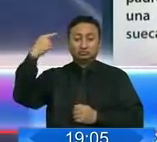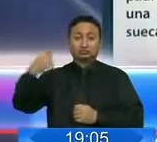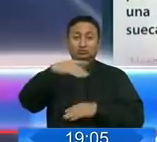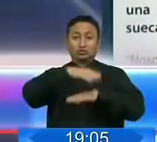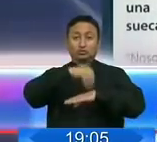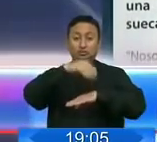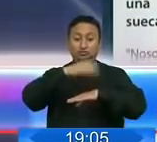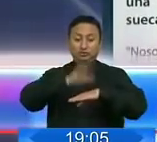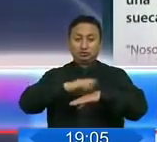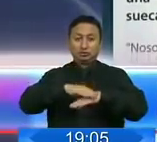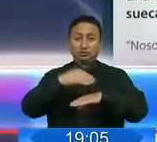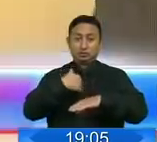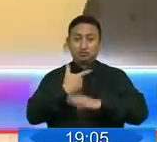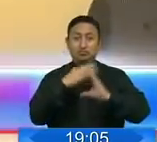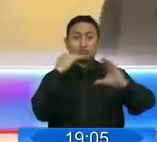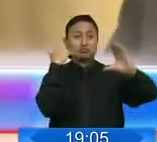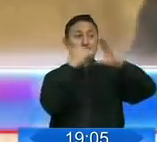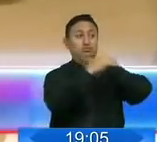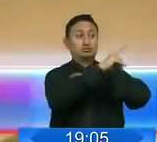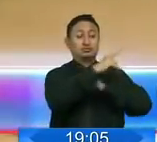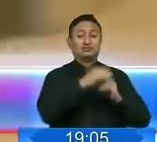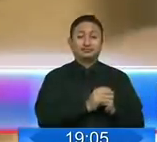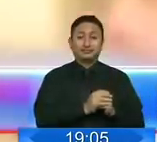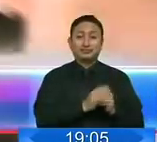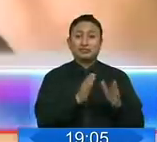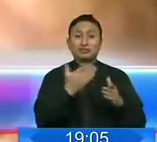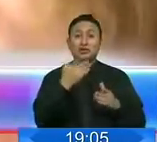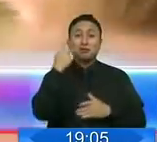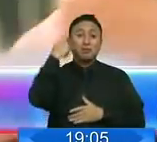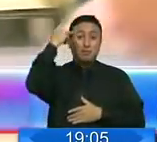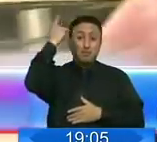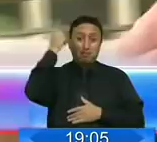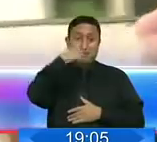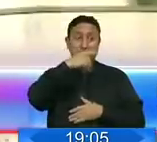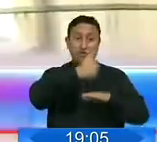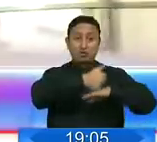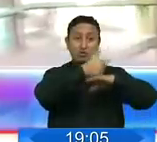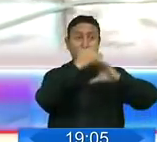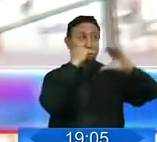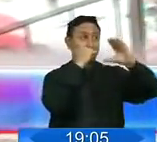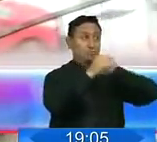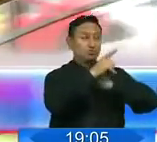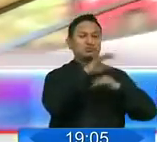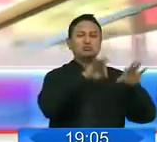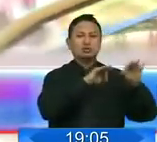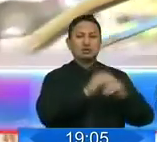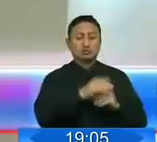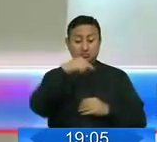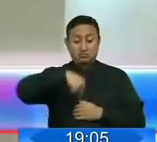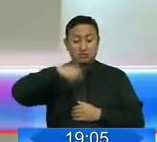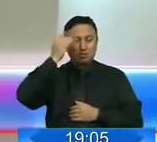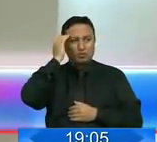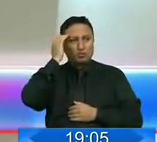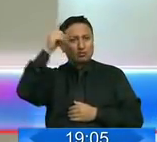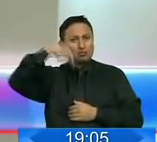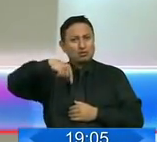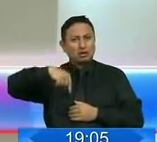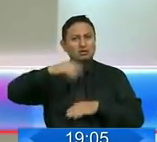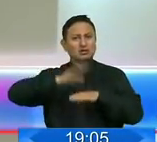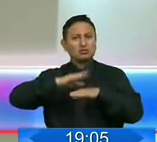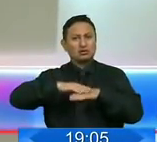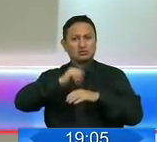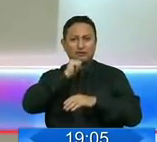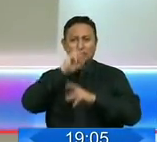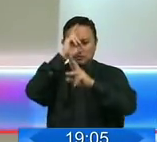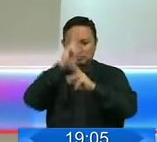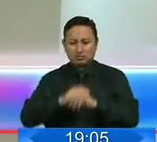una carta abierta que los padres de Vini enviaron a las autoridades suecas para manifestar su preocupación por las presuntas arbitrariedades de la